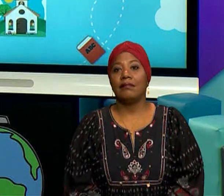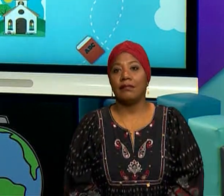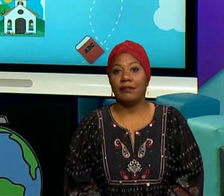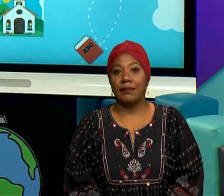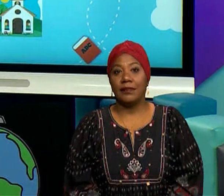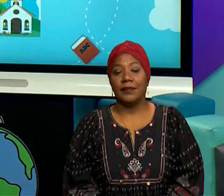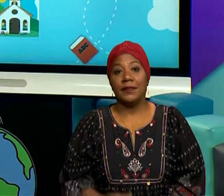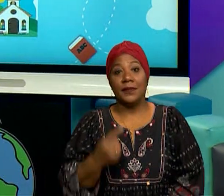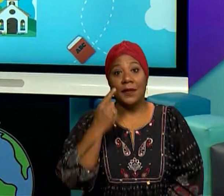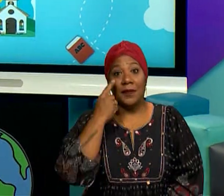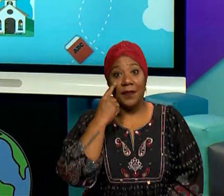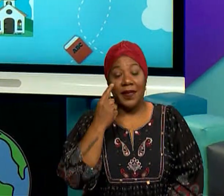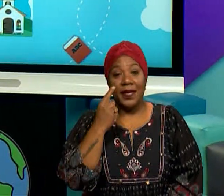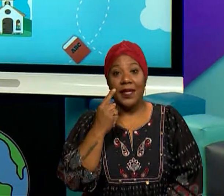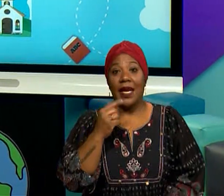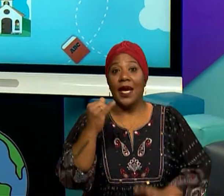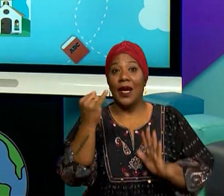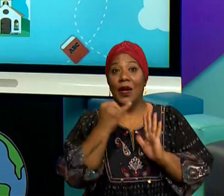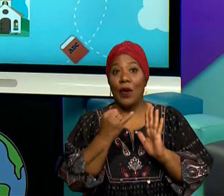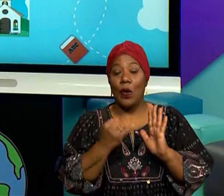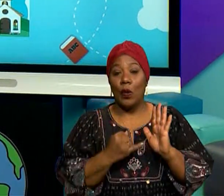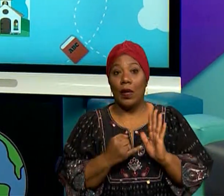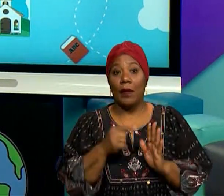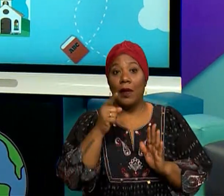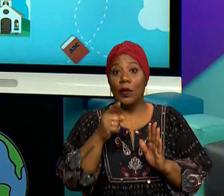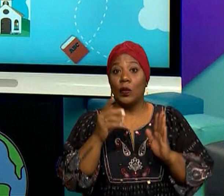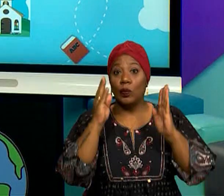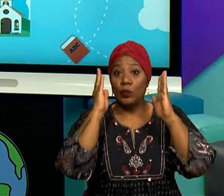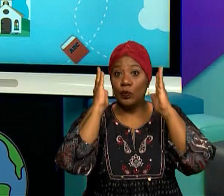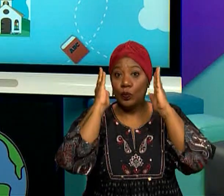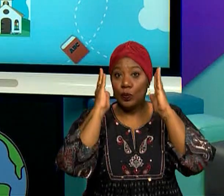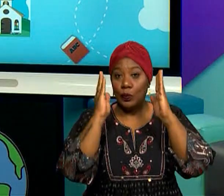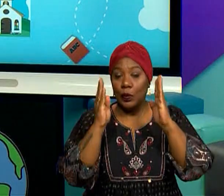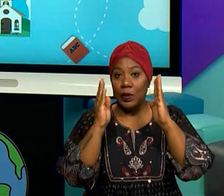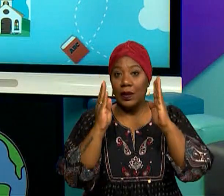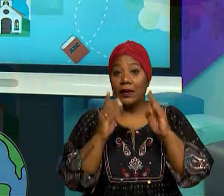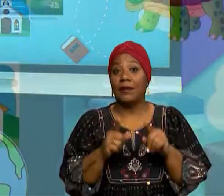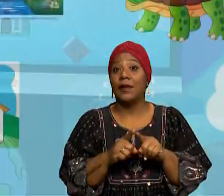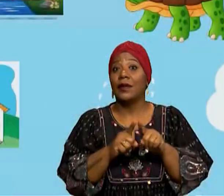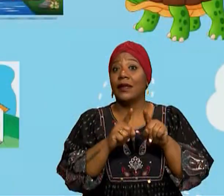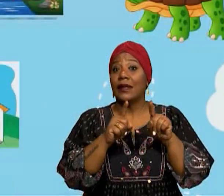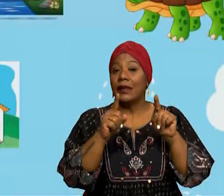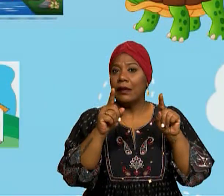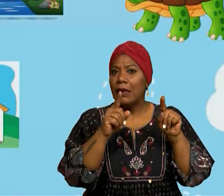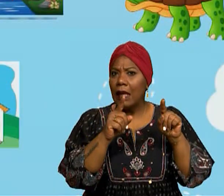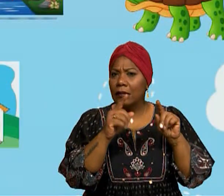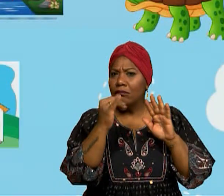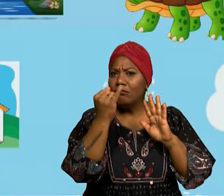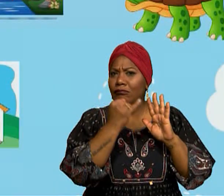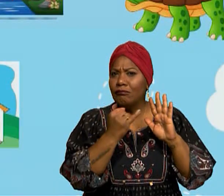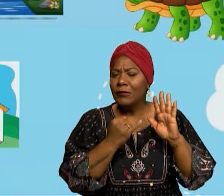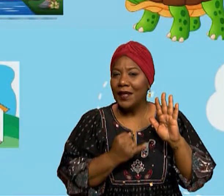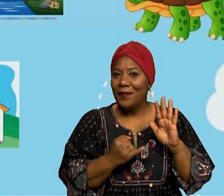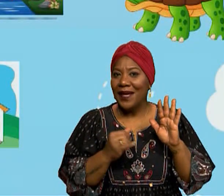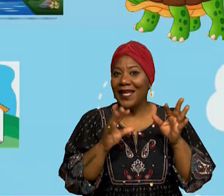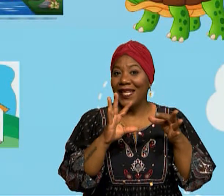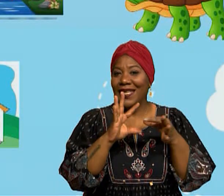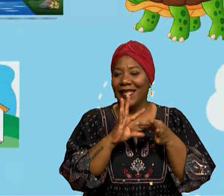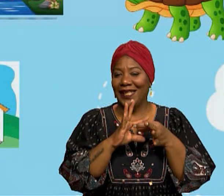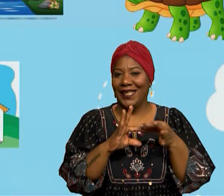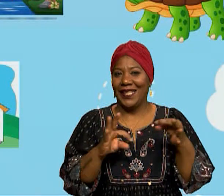En la siguiente imagen van a observar las diferentes imágenes que tiene el